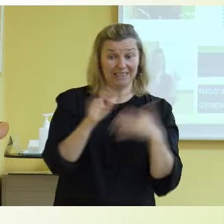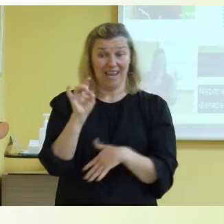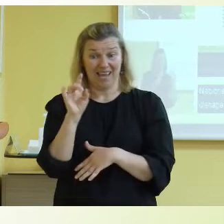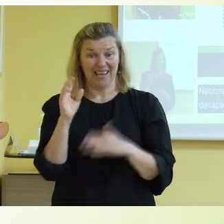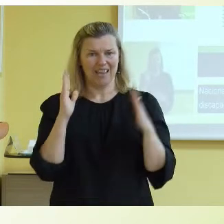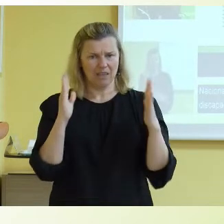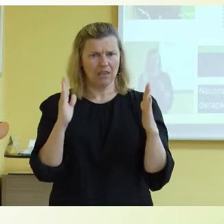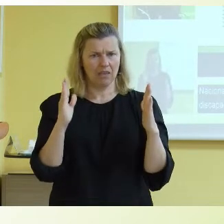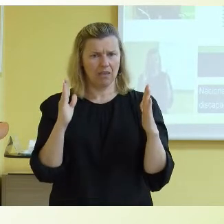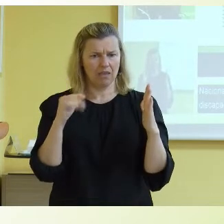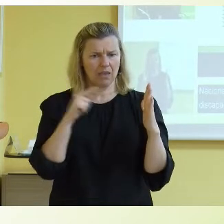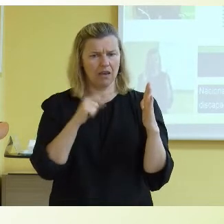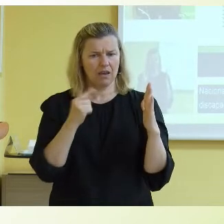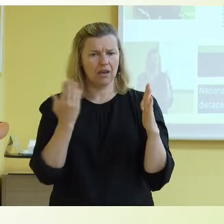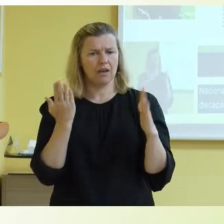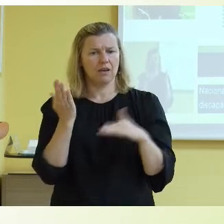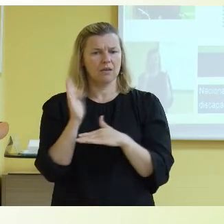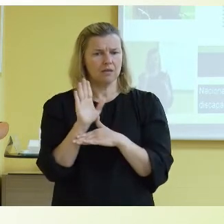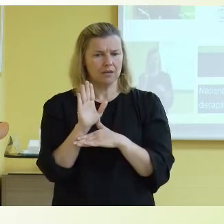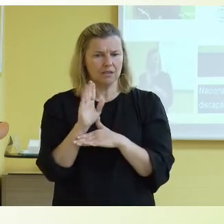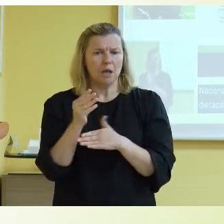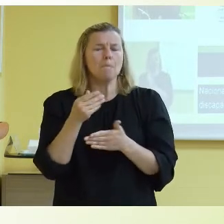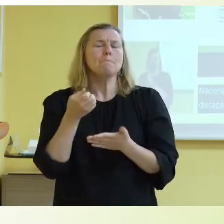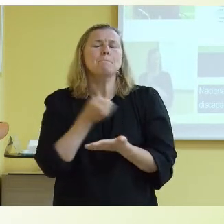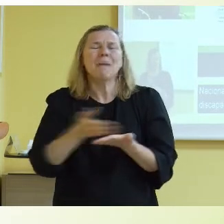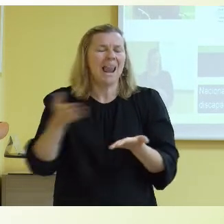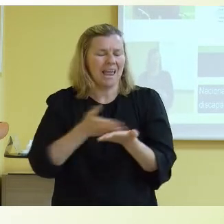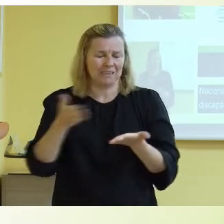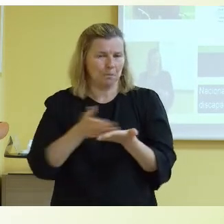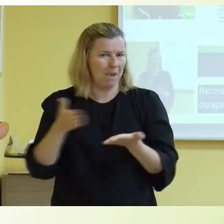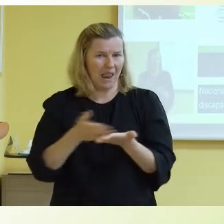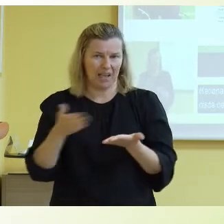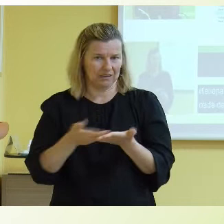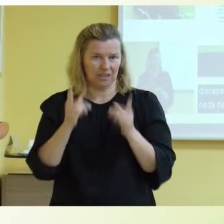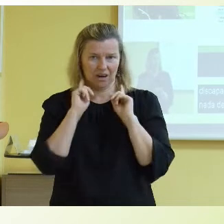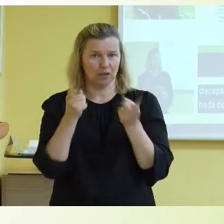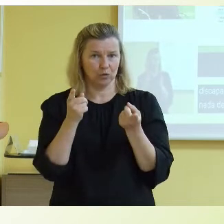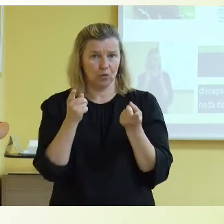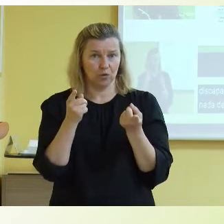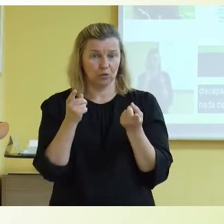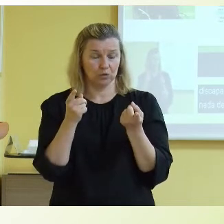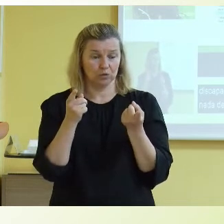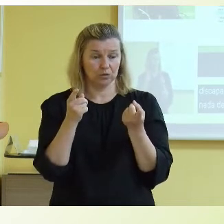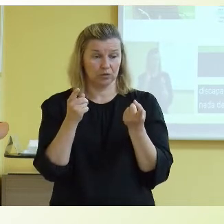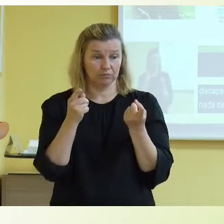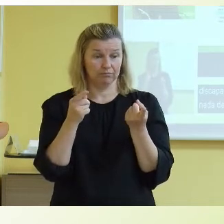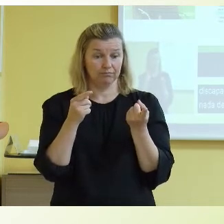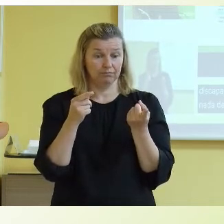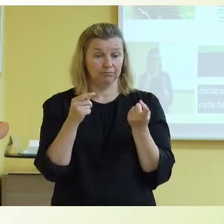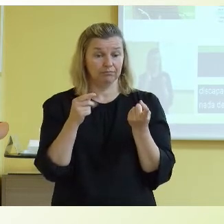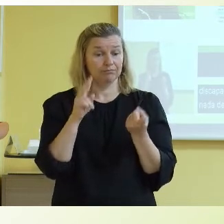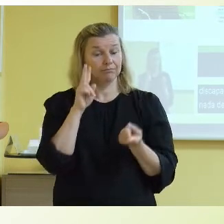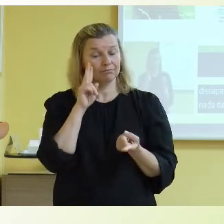representación que no es nada desdeñable, porque estamos hablando de muchos miles de casos. Y si dividimos también en 6 o 15, pues también vemos un poco, y